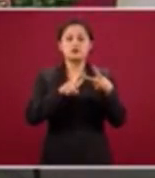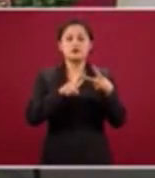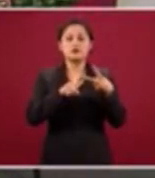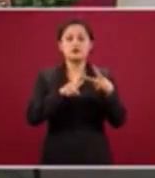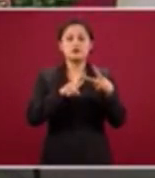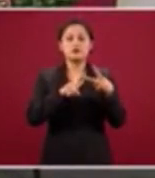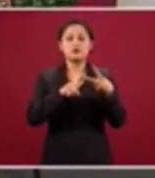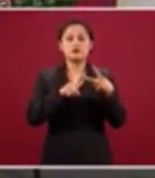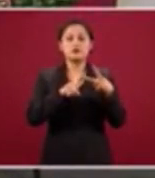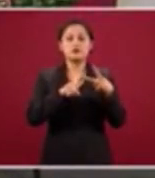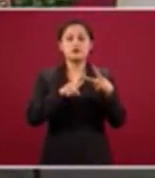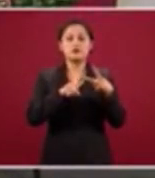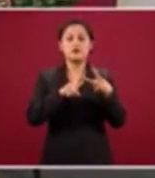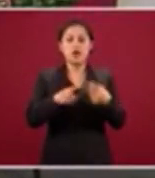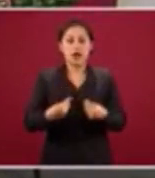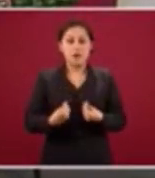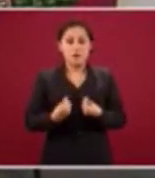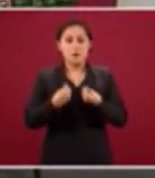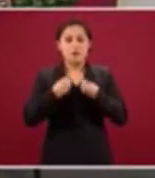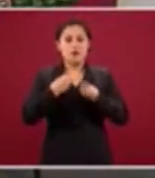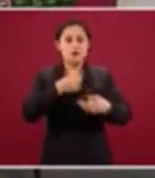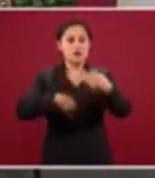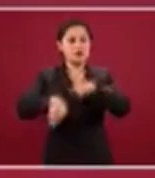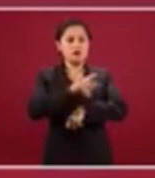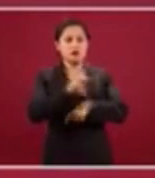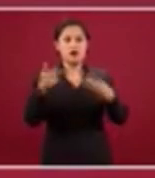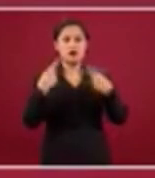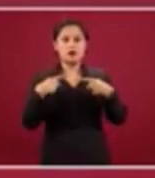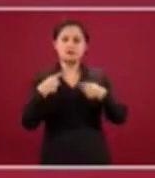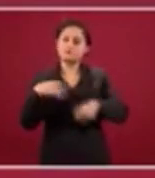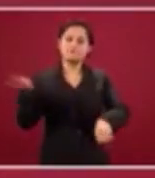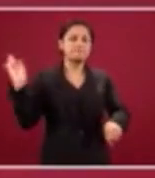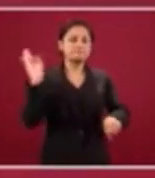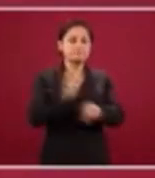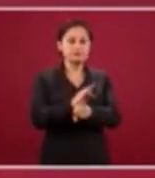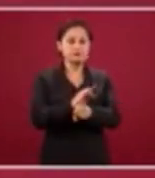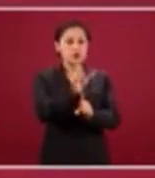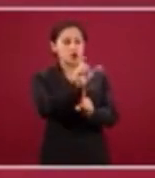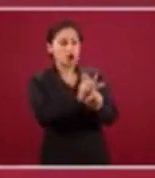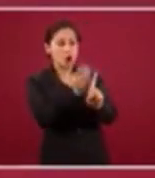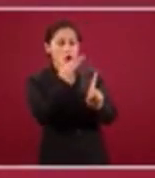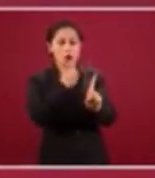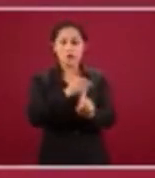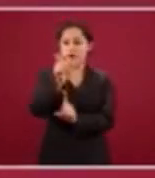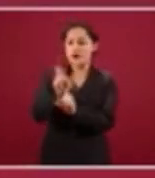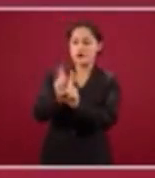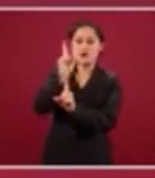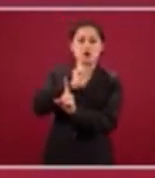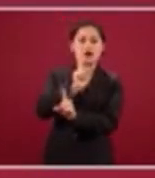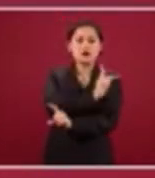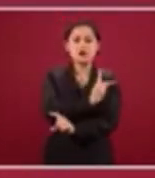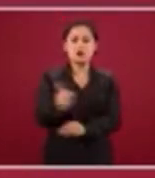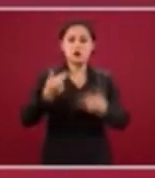se debe proteger la vida de hombres y de mujeres, de todos los seres humanos.